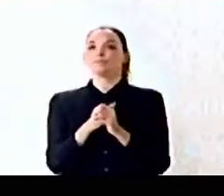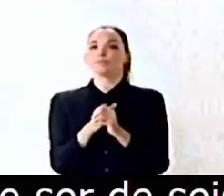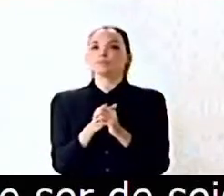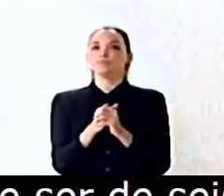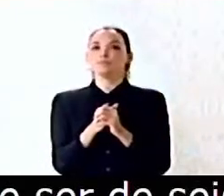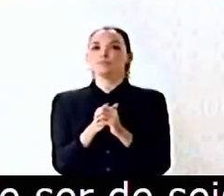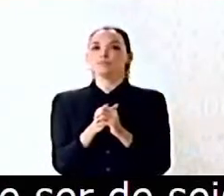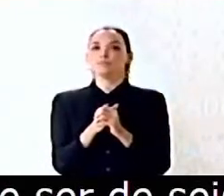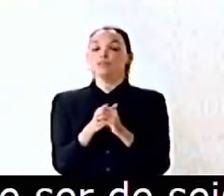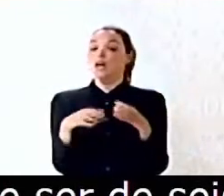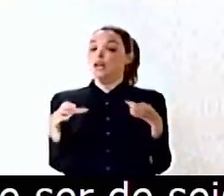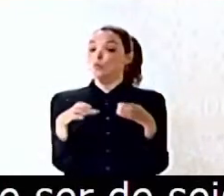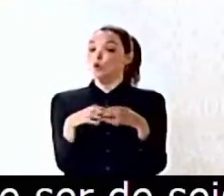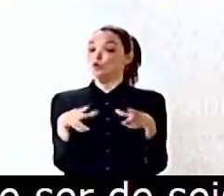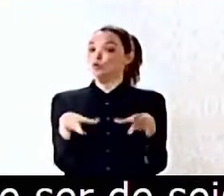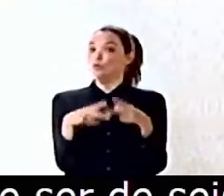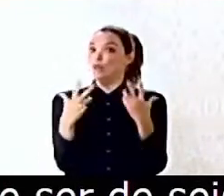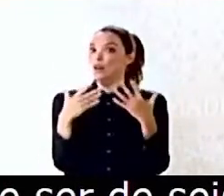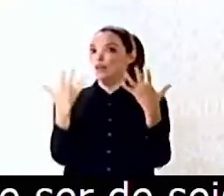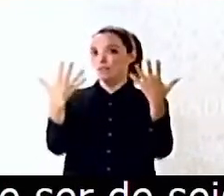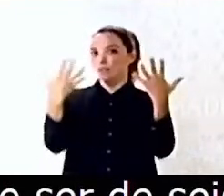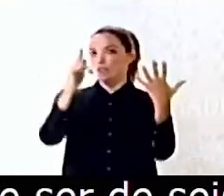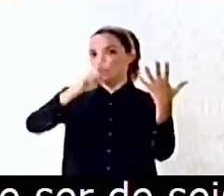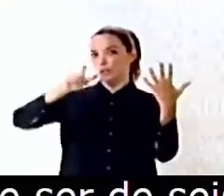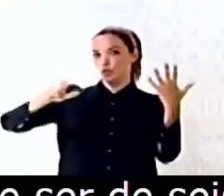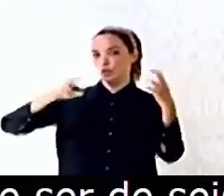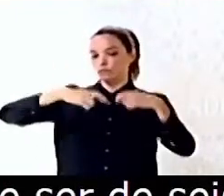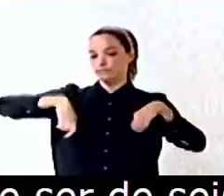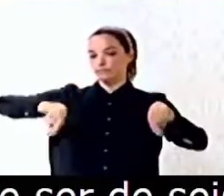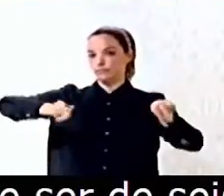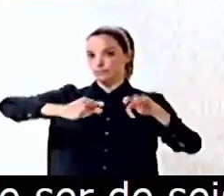Reuniones sociales de 10 personas.